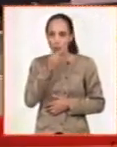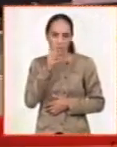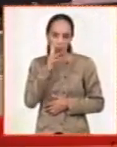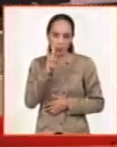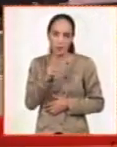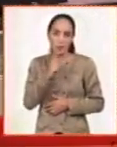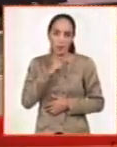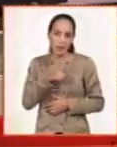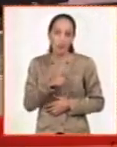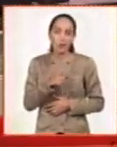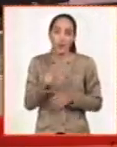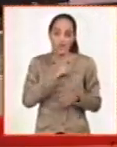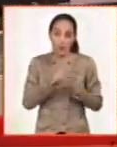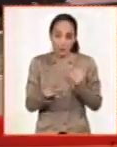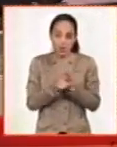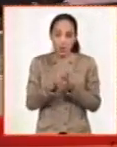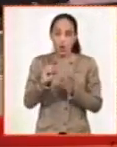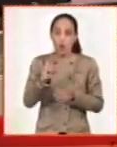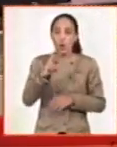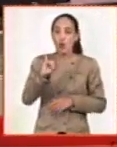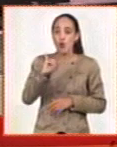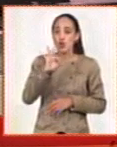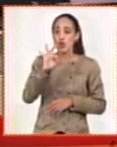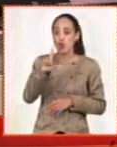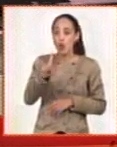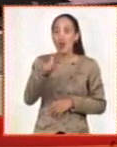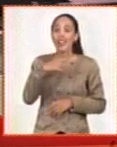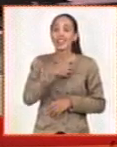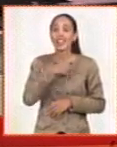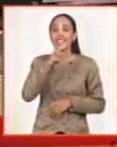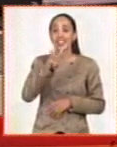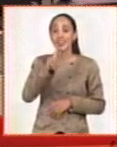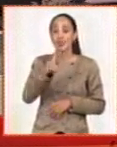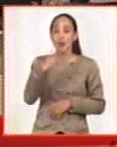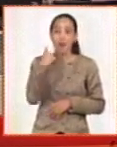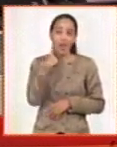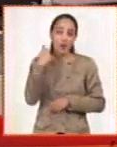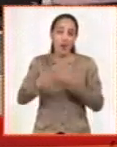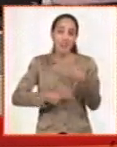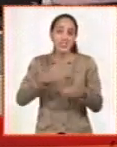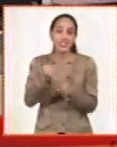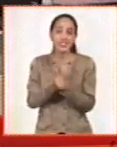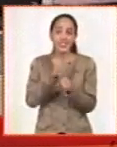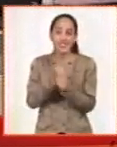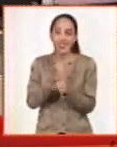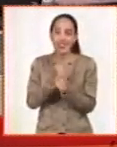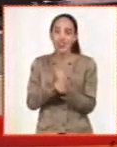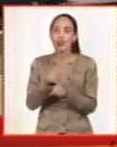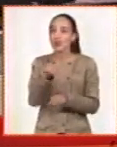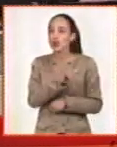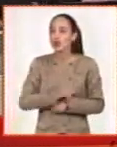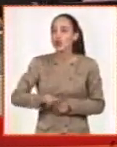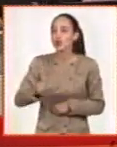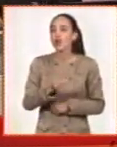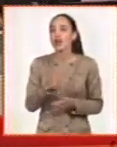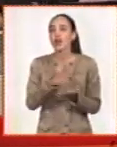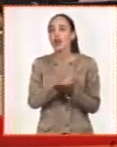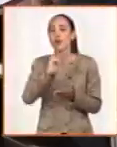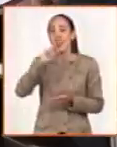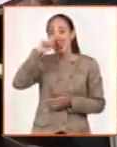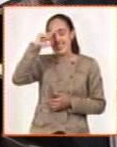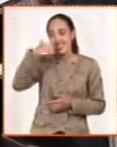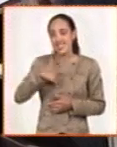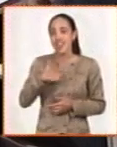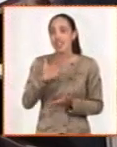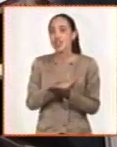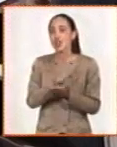ya tiene 31 años haciendo este trabajo de las aulas de Lisa y de la Escuela Nacional de Arte. Salieron, sí, creo,